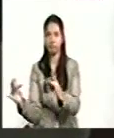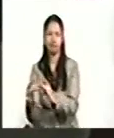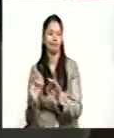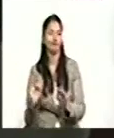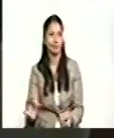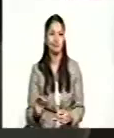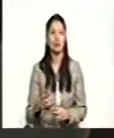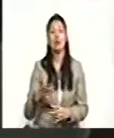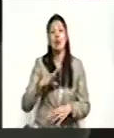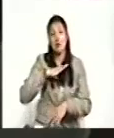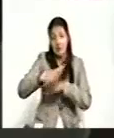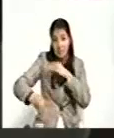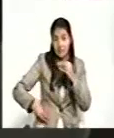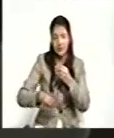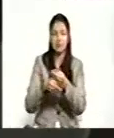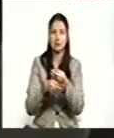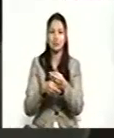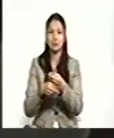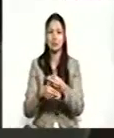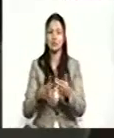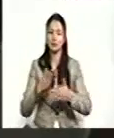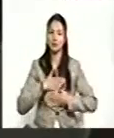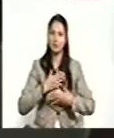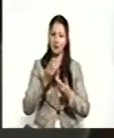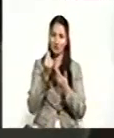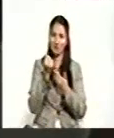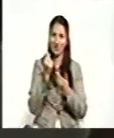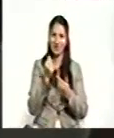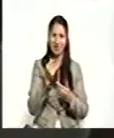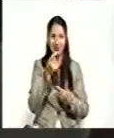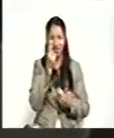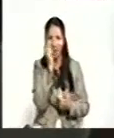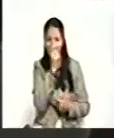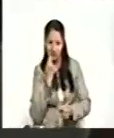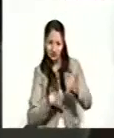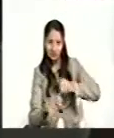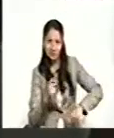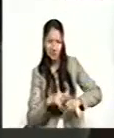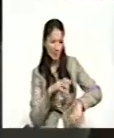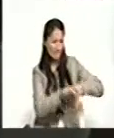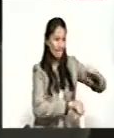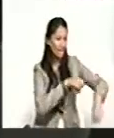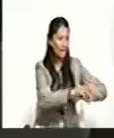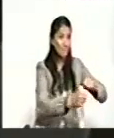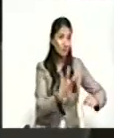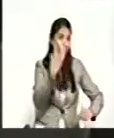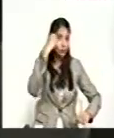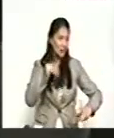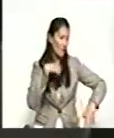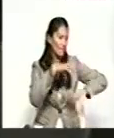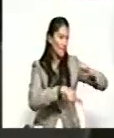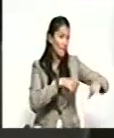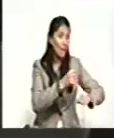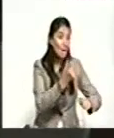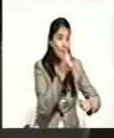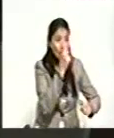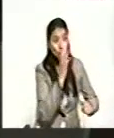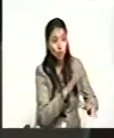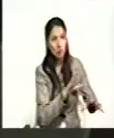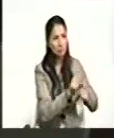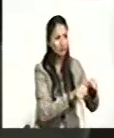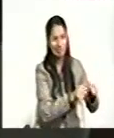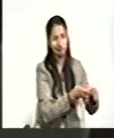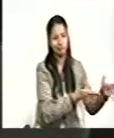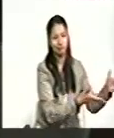además de los dineros del narcotráfico que se decomisaron en la época